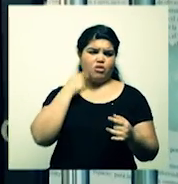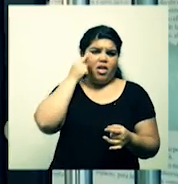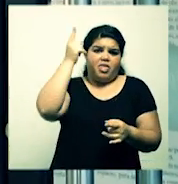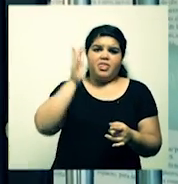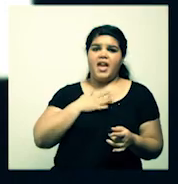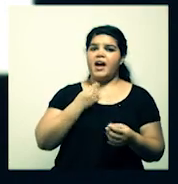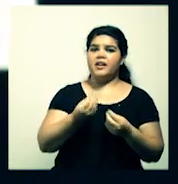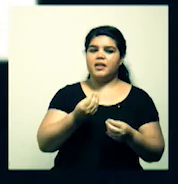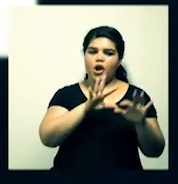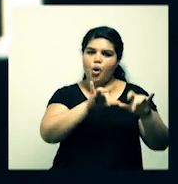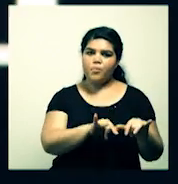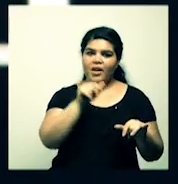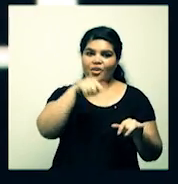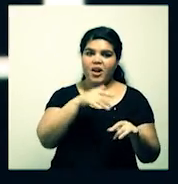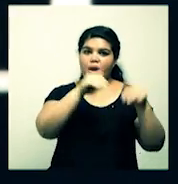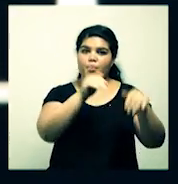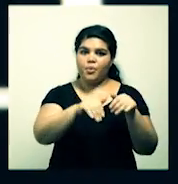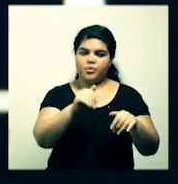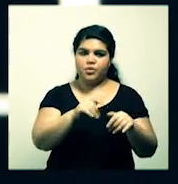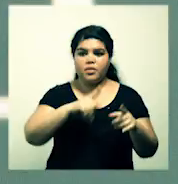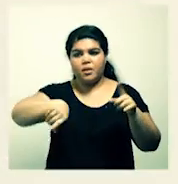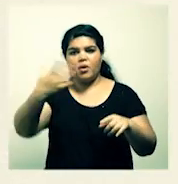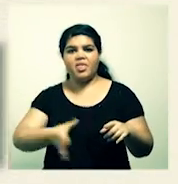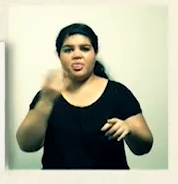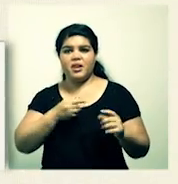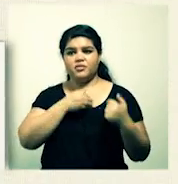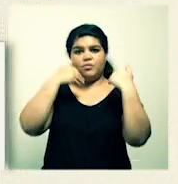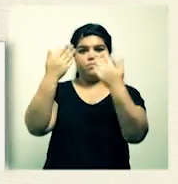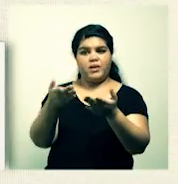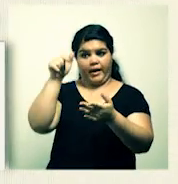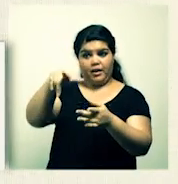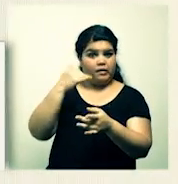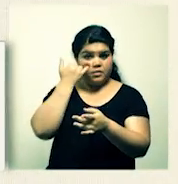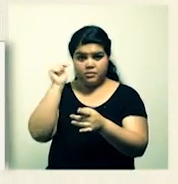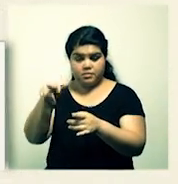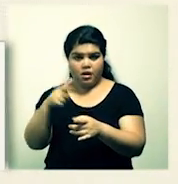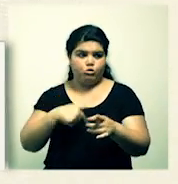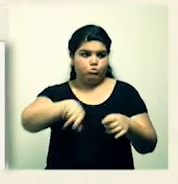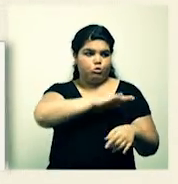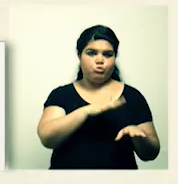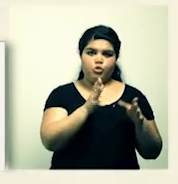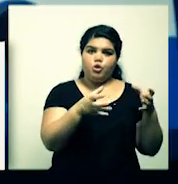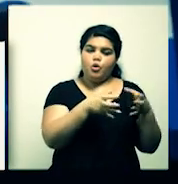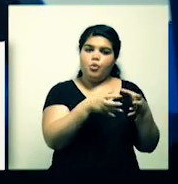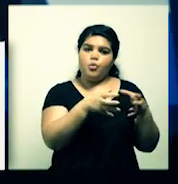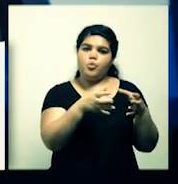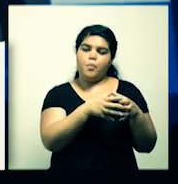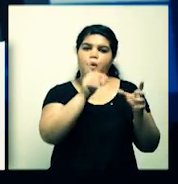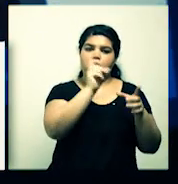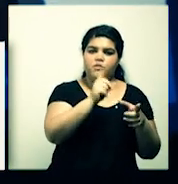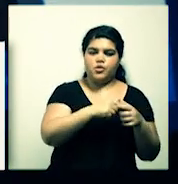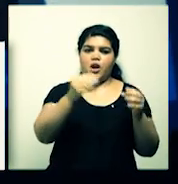sistema electrónico y a mitad de año se elevó a dirección. Cuando nos lo tuvieron en dirección, empezamos a